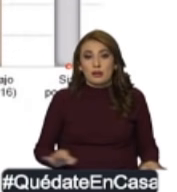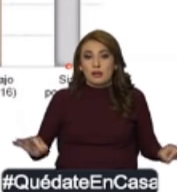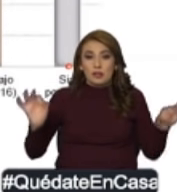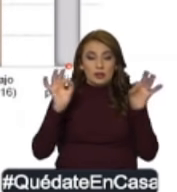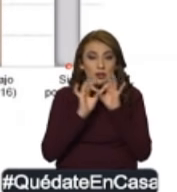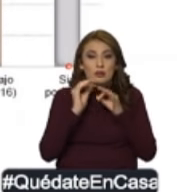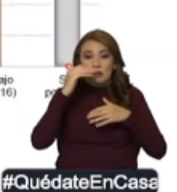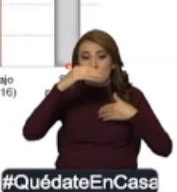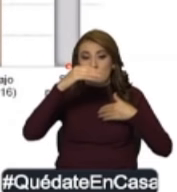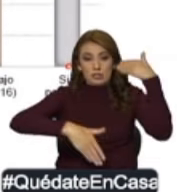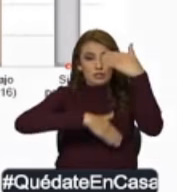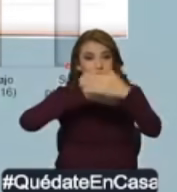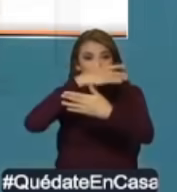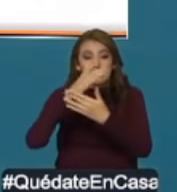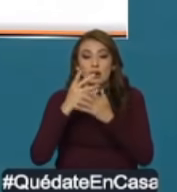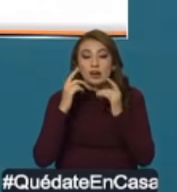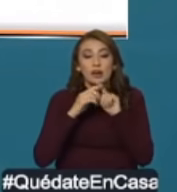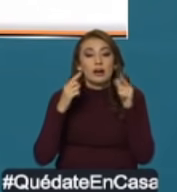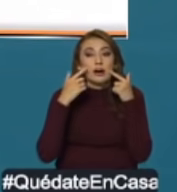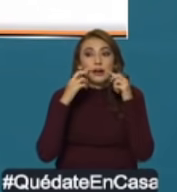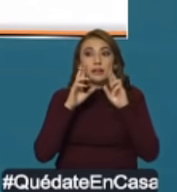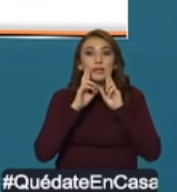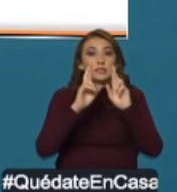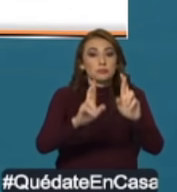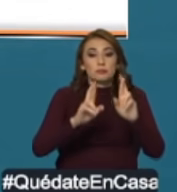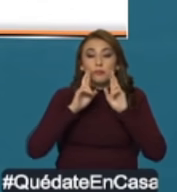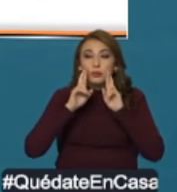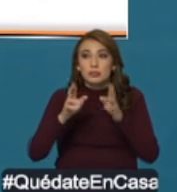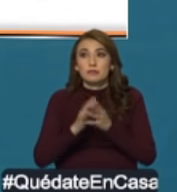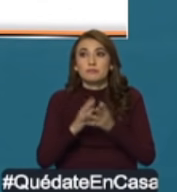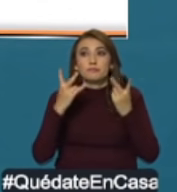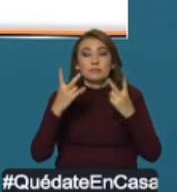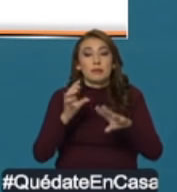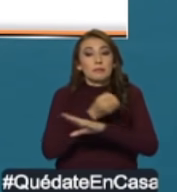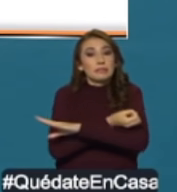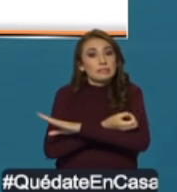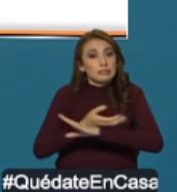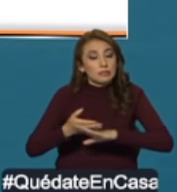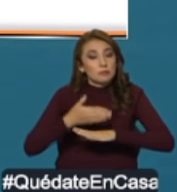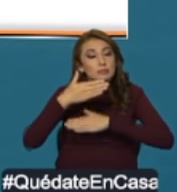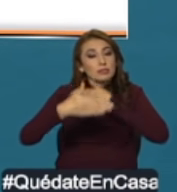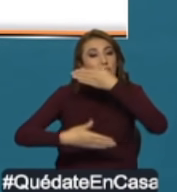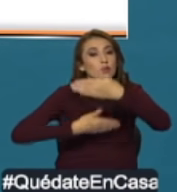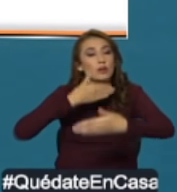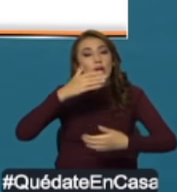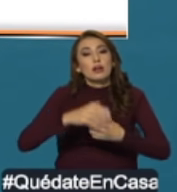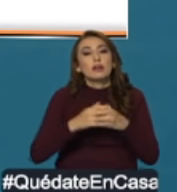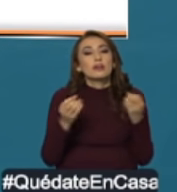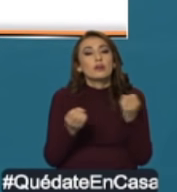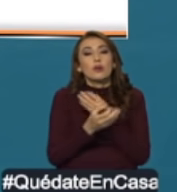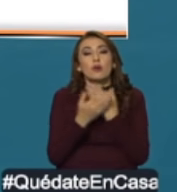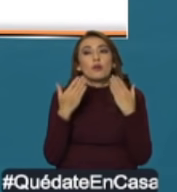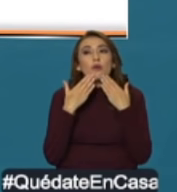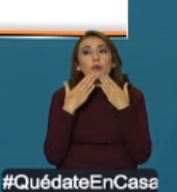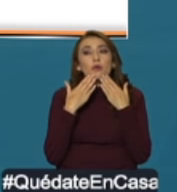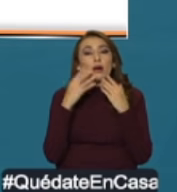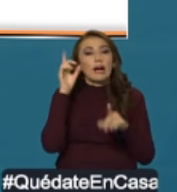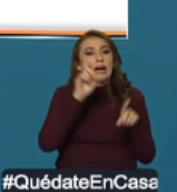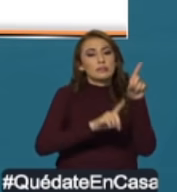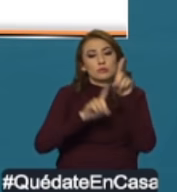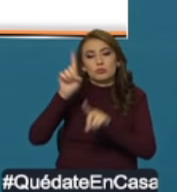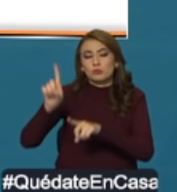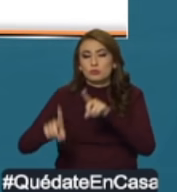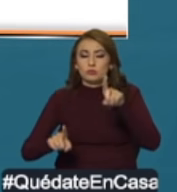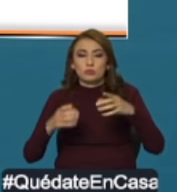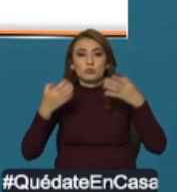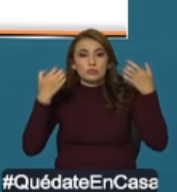de respuesta comunitaria local. Se ha recomendado también fortalecer y profundizar algunos equipos